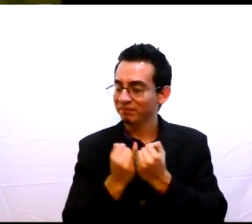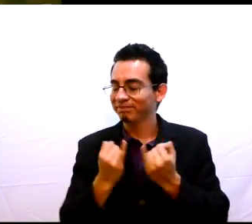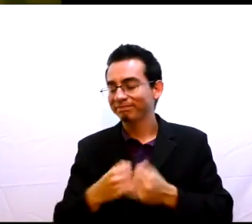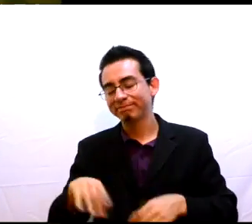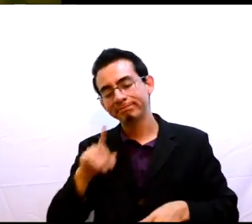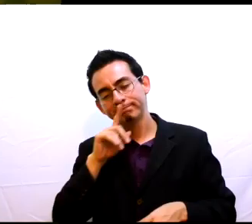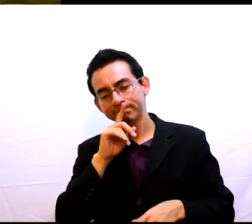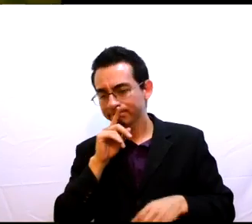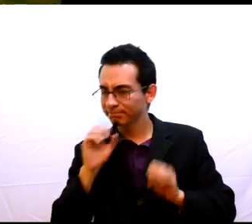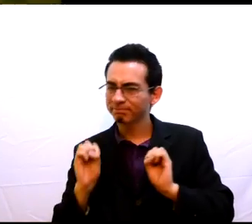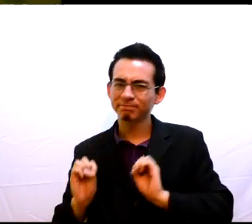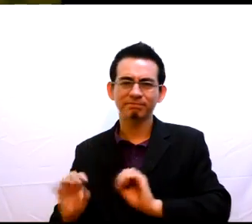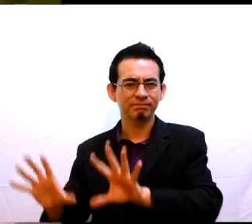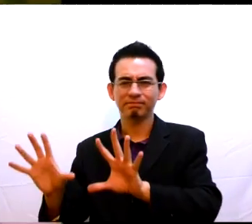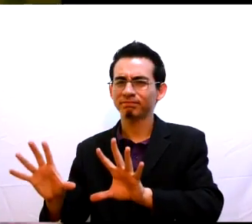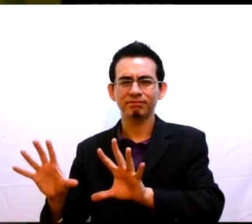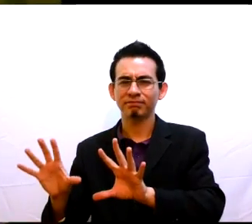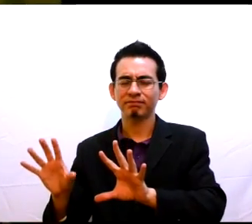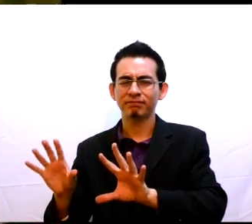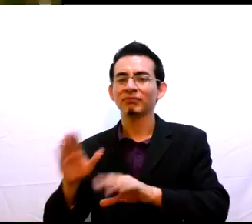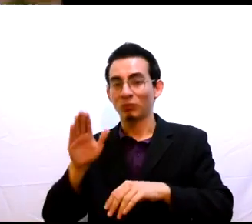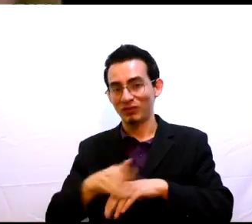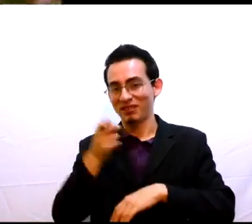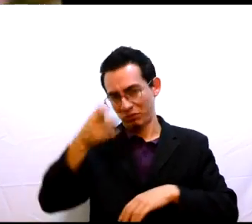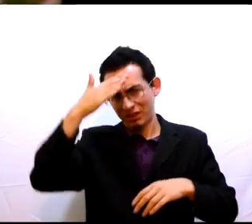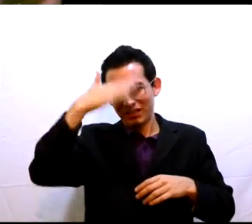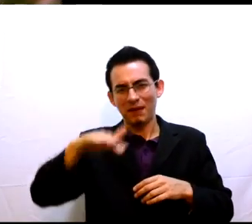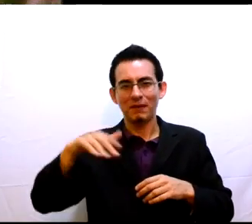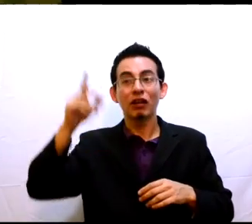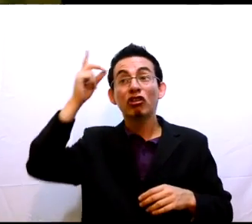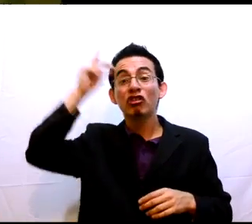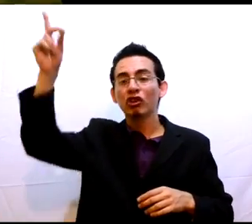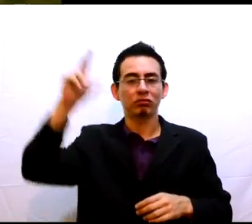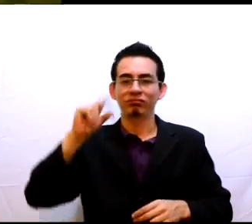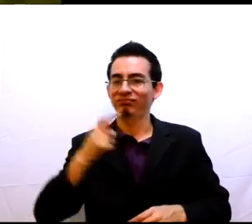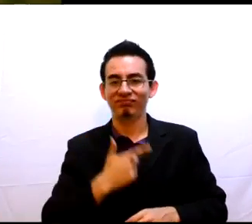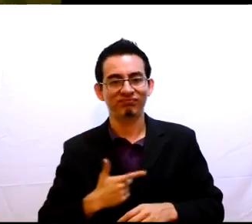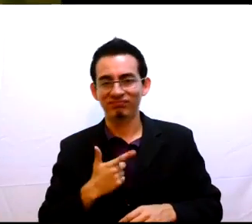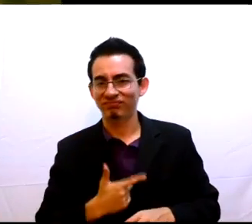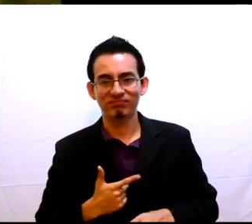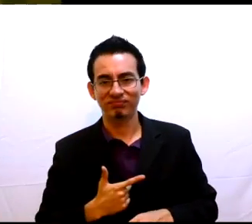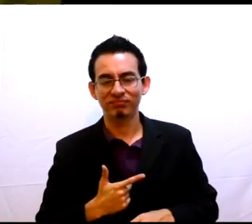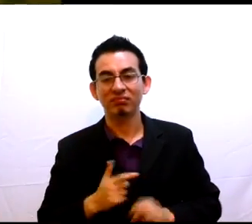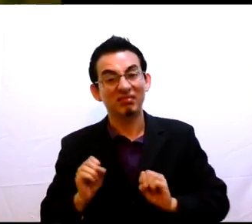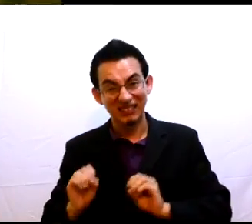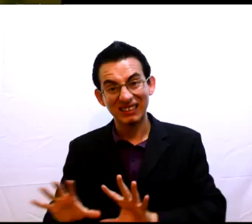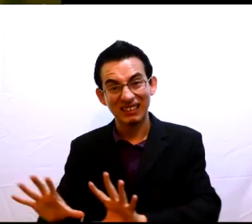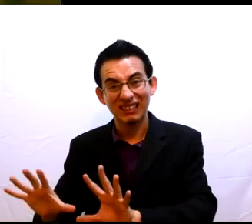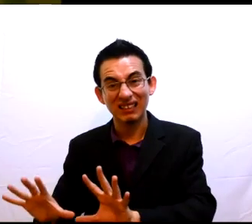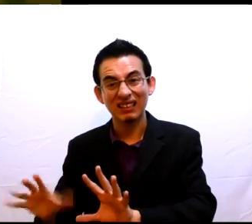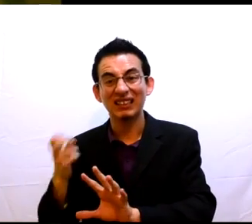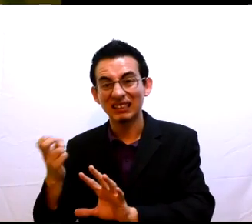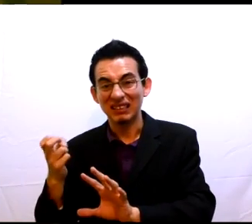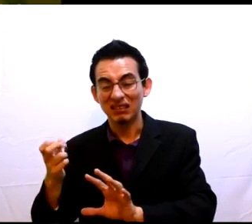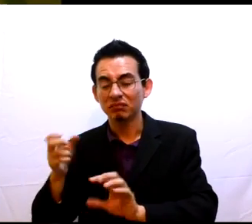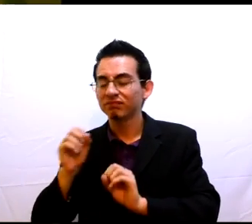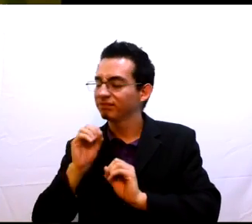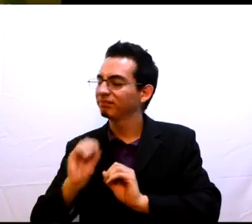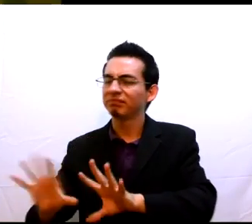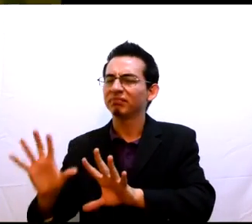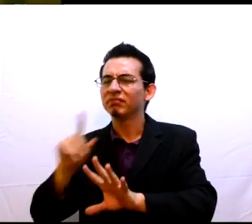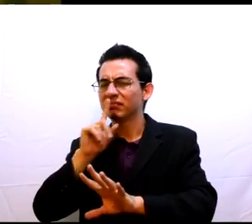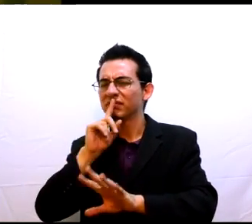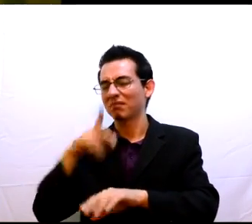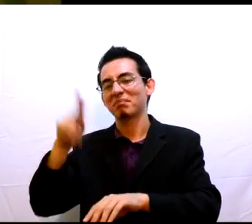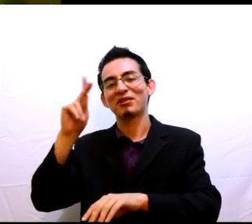biblia se enseña que esa conducta reprobada por dios sí o no entonces no se está contradiciendo el problema es que nos